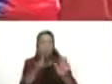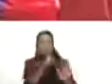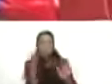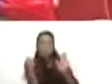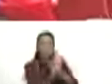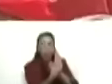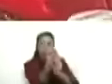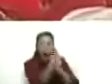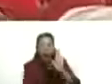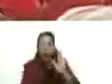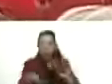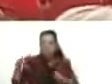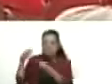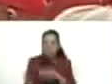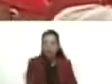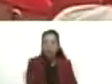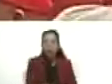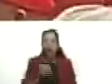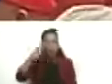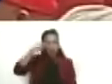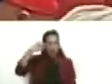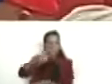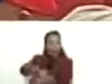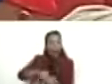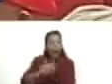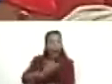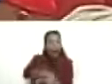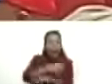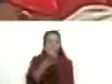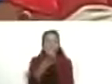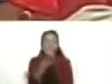Y yo recuerdo que yo me fui a la calle 11